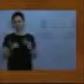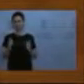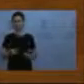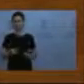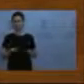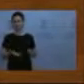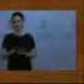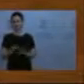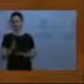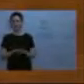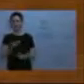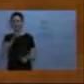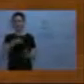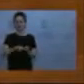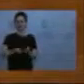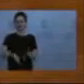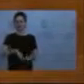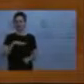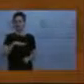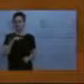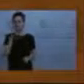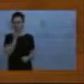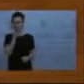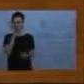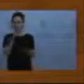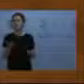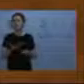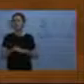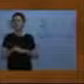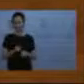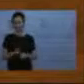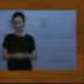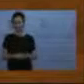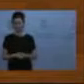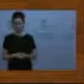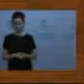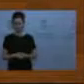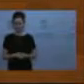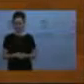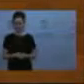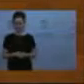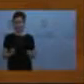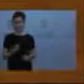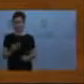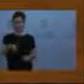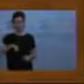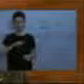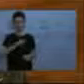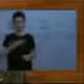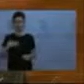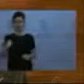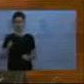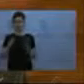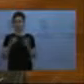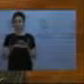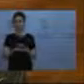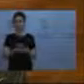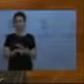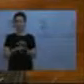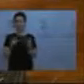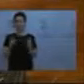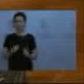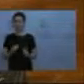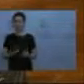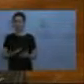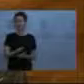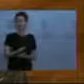encaminadas a participantes en edad escolar. ¿Por qué? Porque queremos una administración que invierta los recursos que le esté pagando a un club.